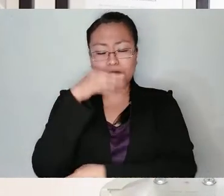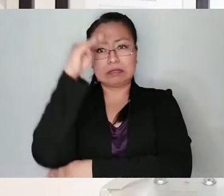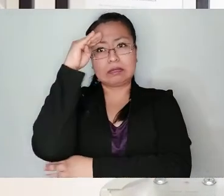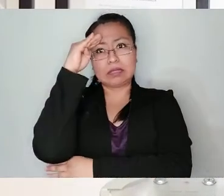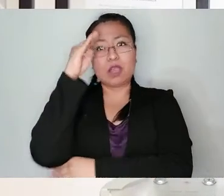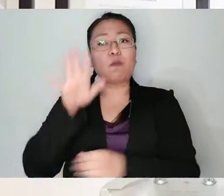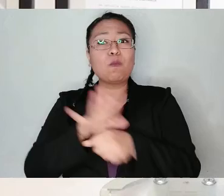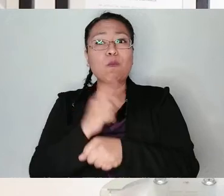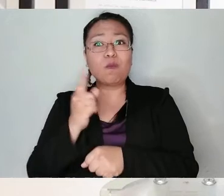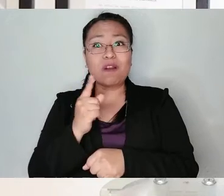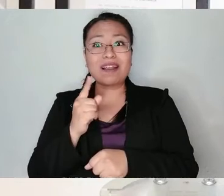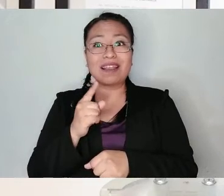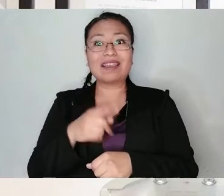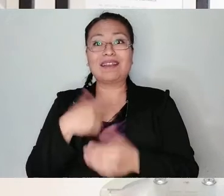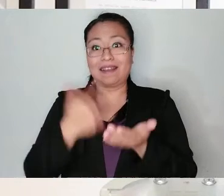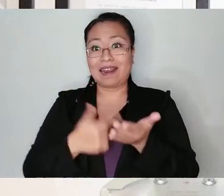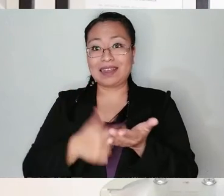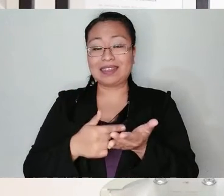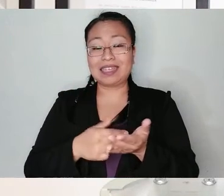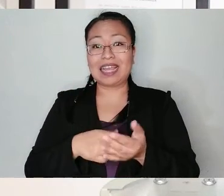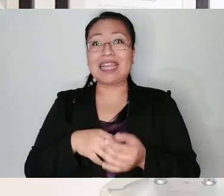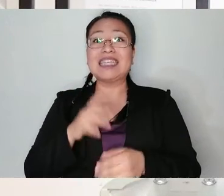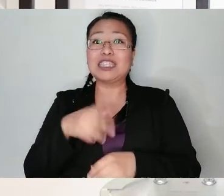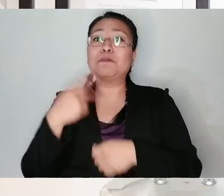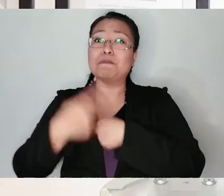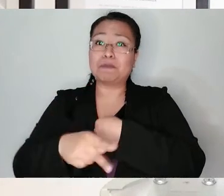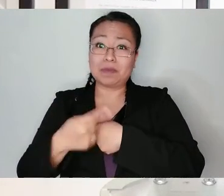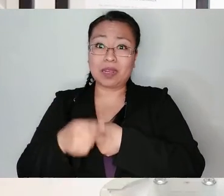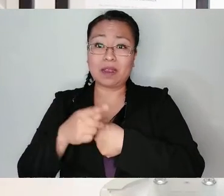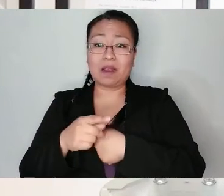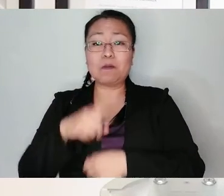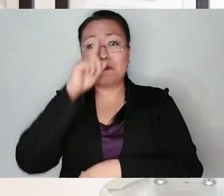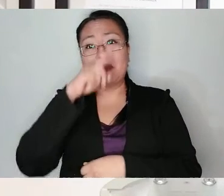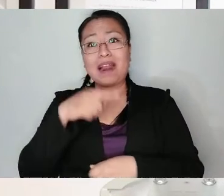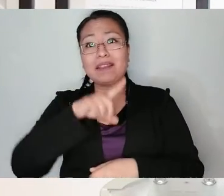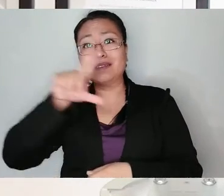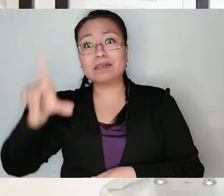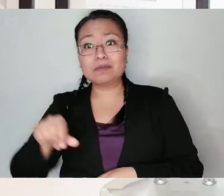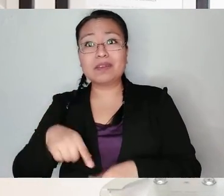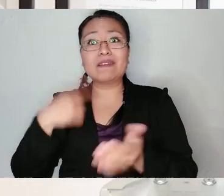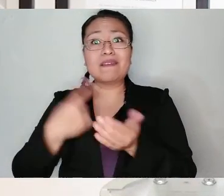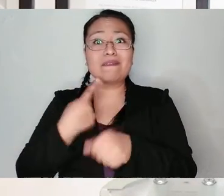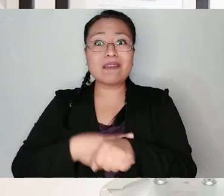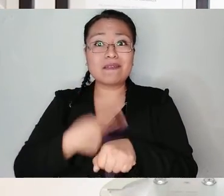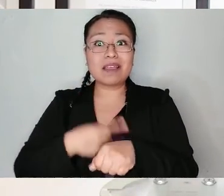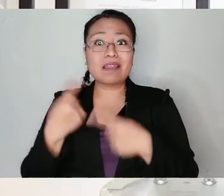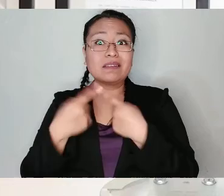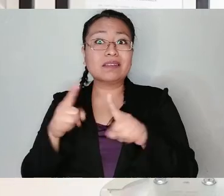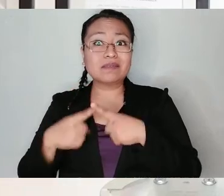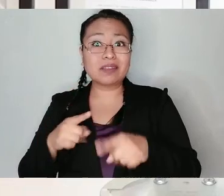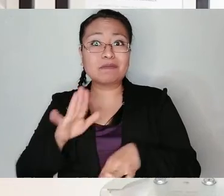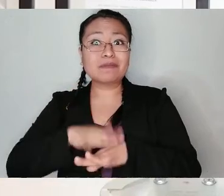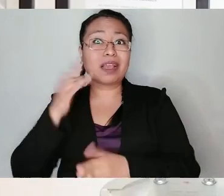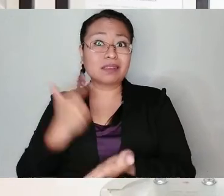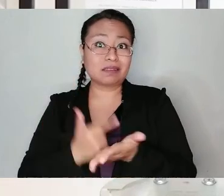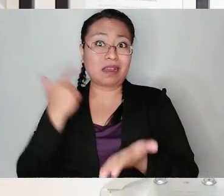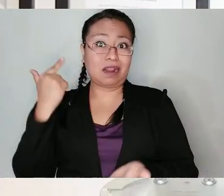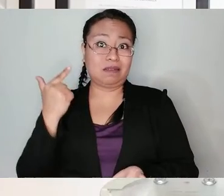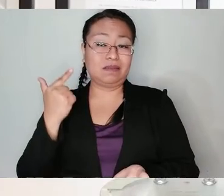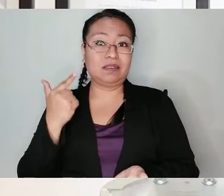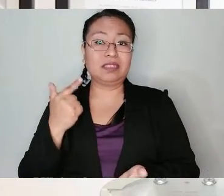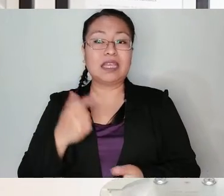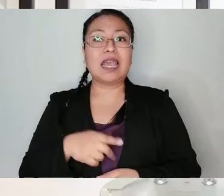es un importante factor de riesgo para padecer muchas de las enfermedades crónicas. Si bien el exceso